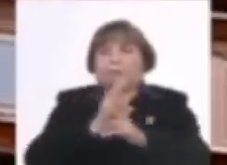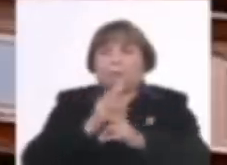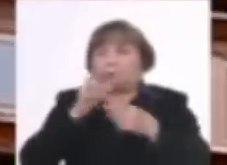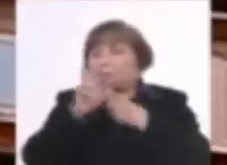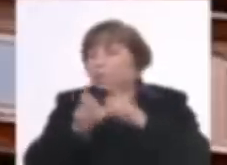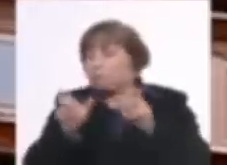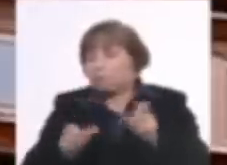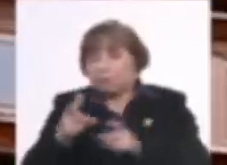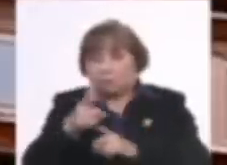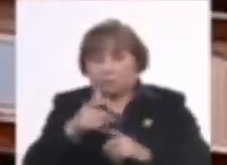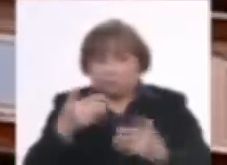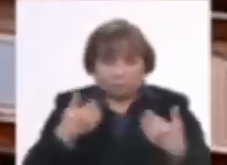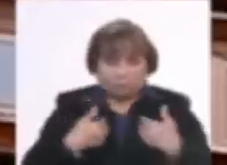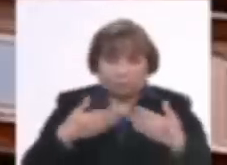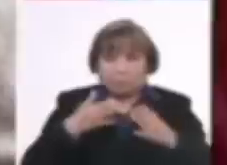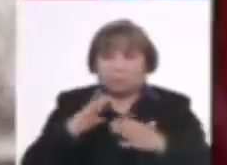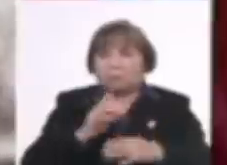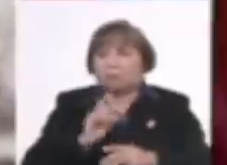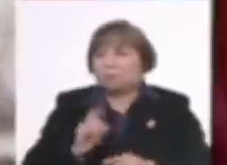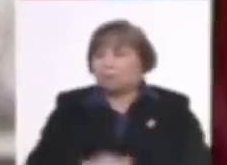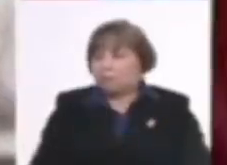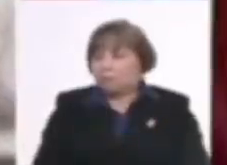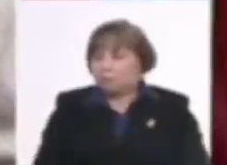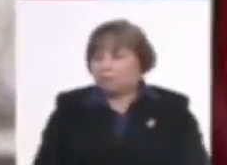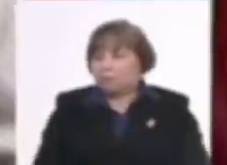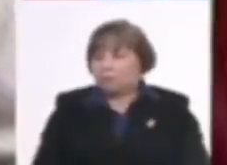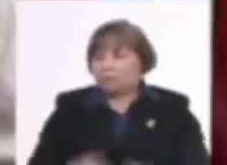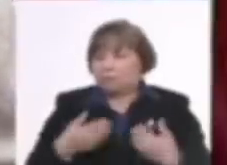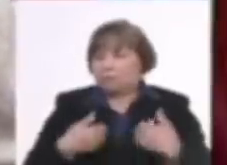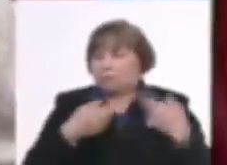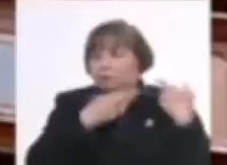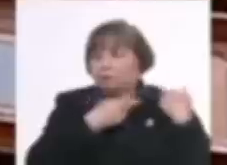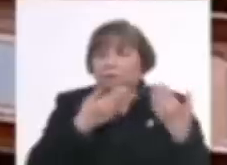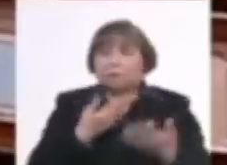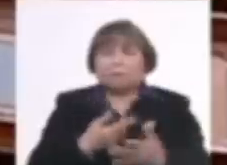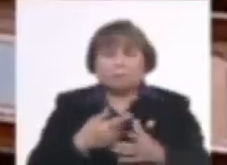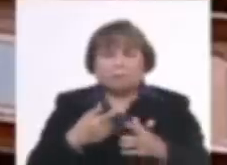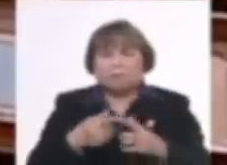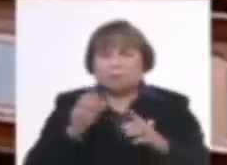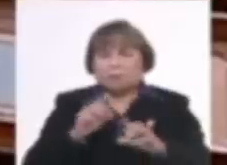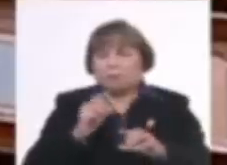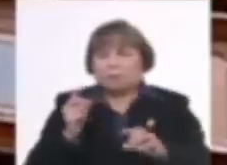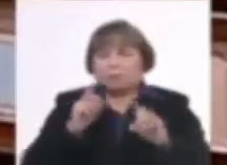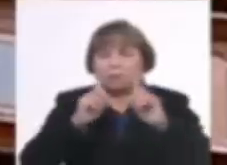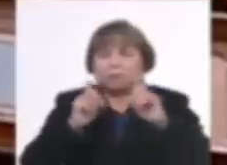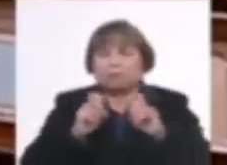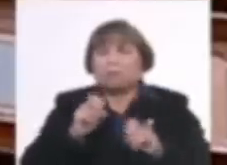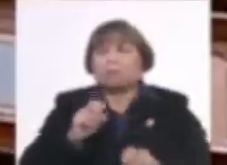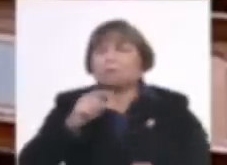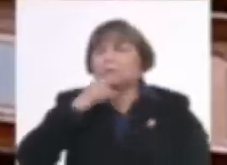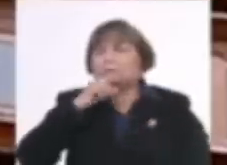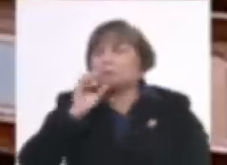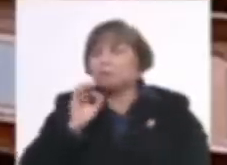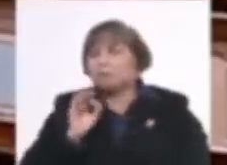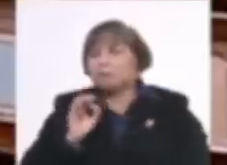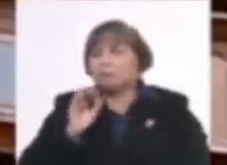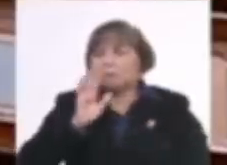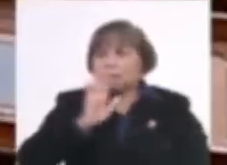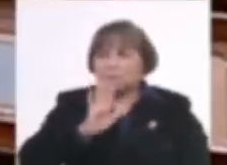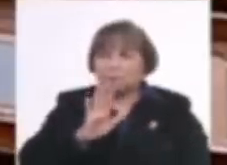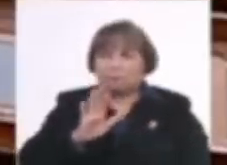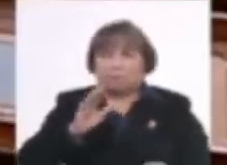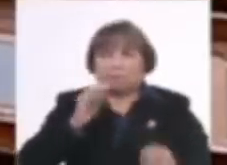seguridad y no tendría por qué ir con seguridad, ¿verdad? No me corresponde. Entonces, no. Otra pregunta, señorita. Sobre